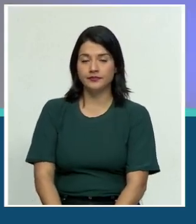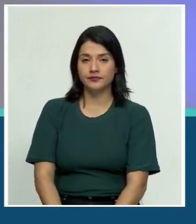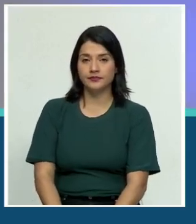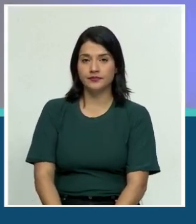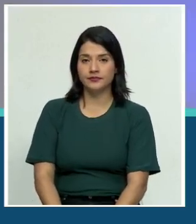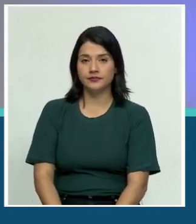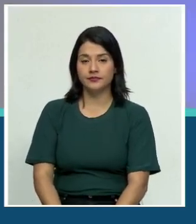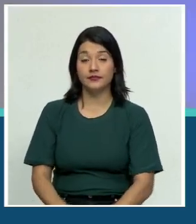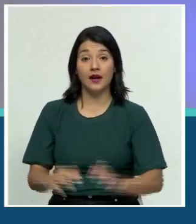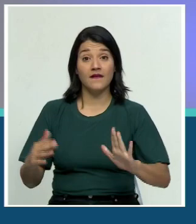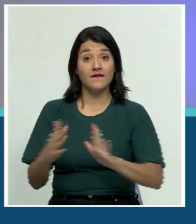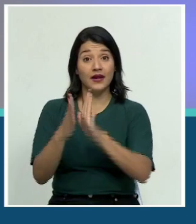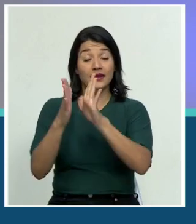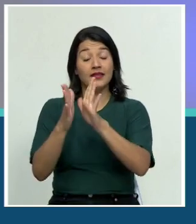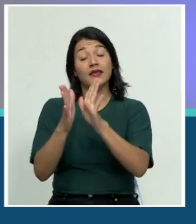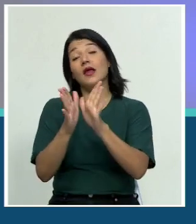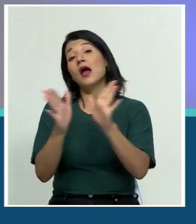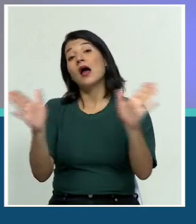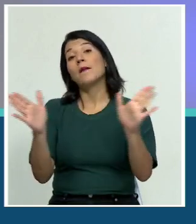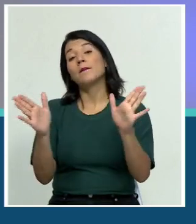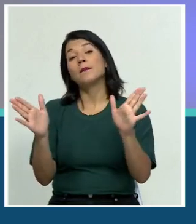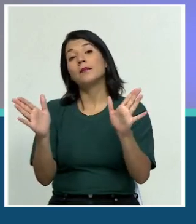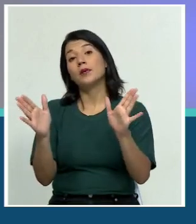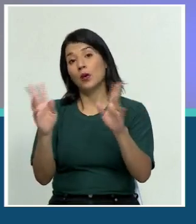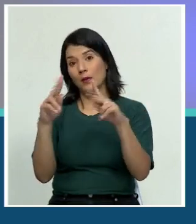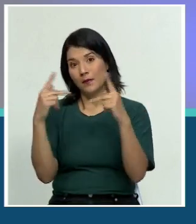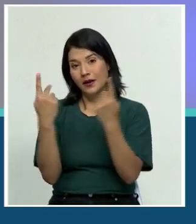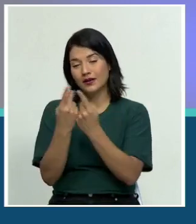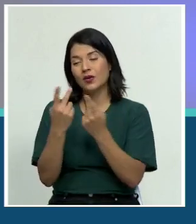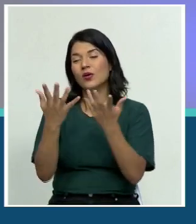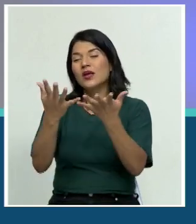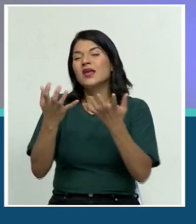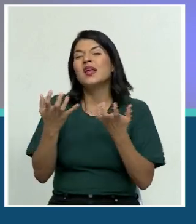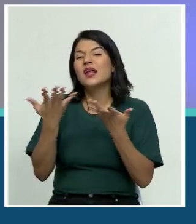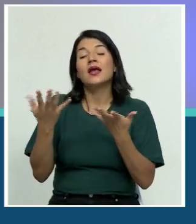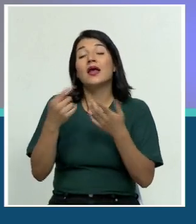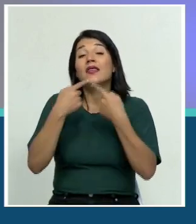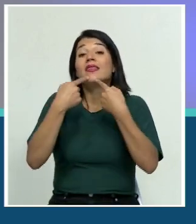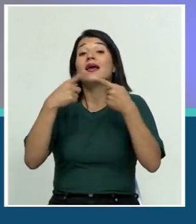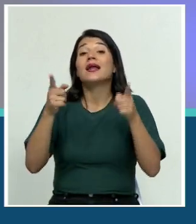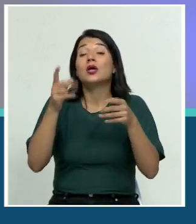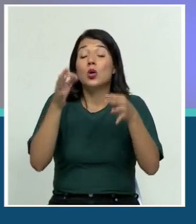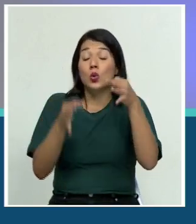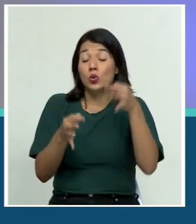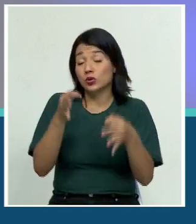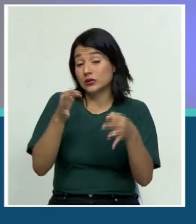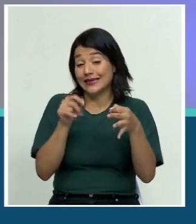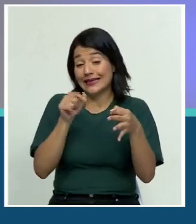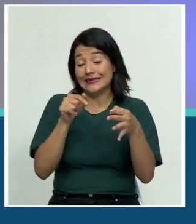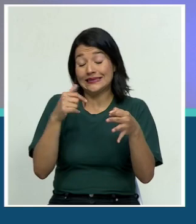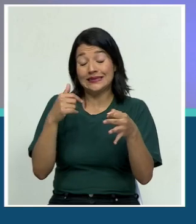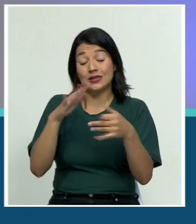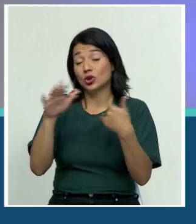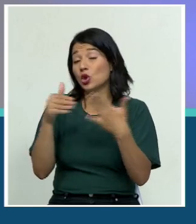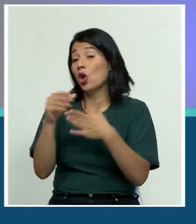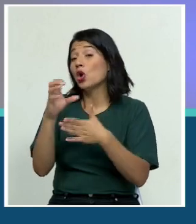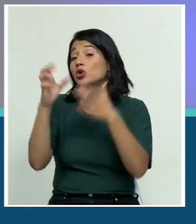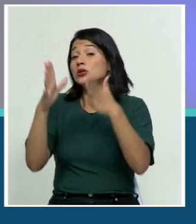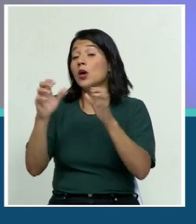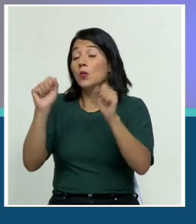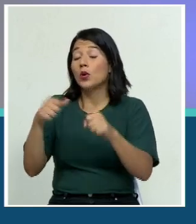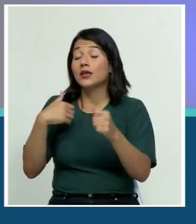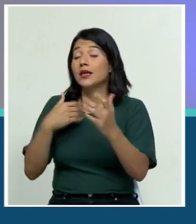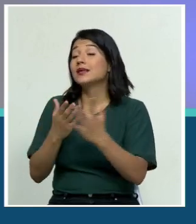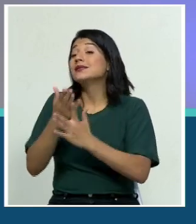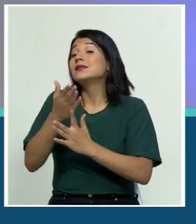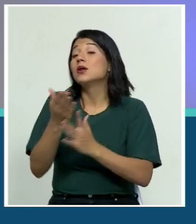El Frente Amplio busca que las declaraciones juradas de bienes patrimoniales de altos jerarcas sean accesibles a todos los costarricenses mediante un proyecto de